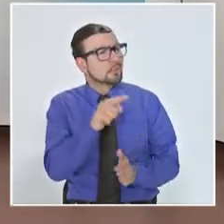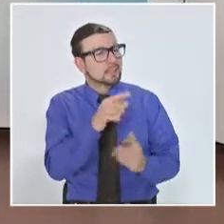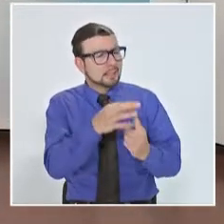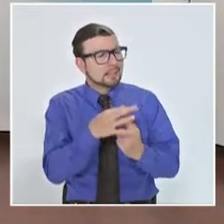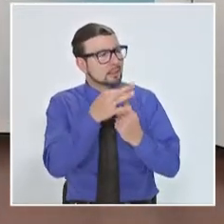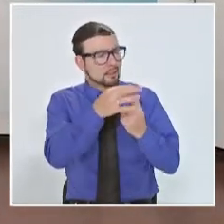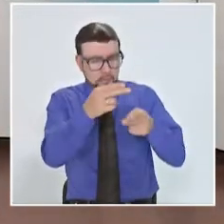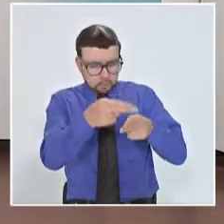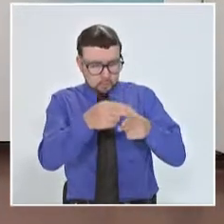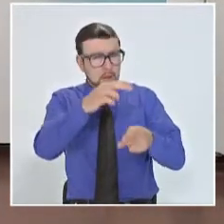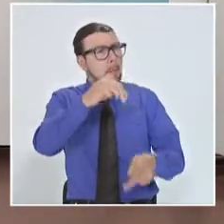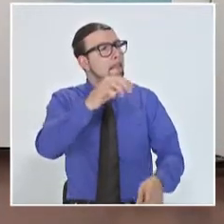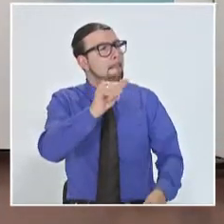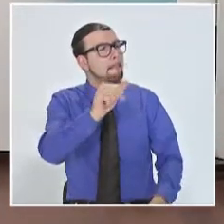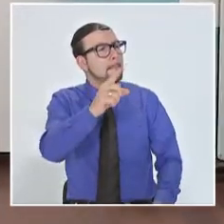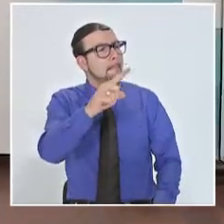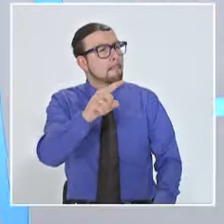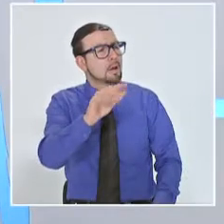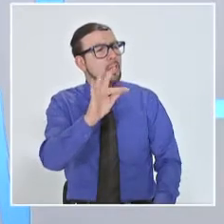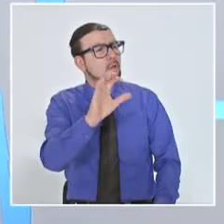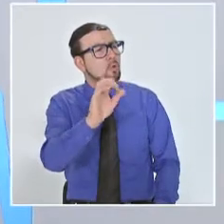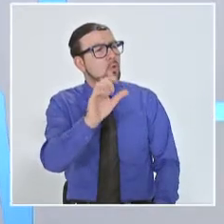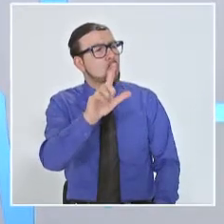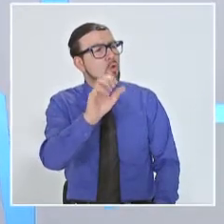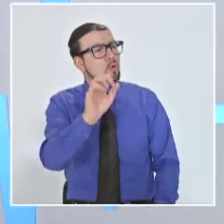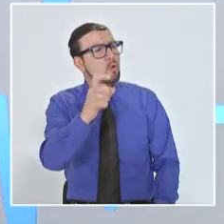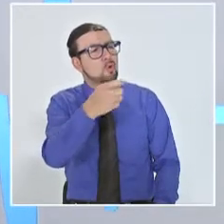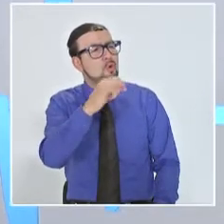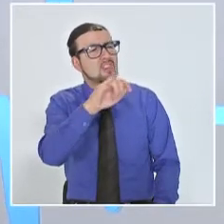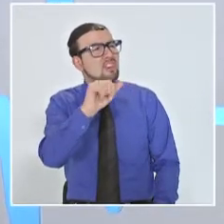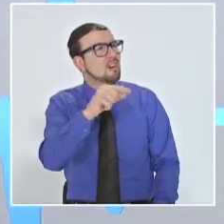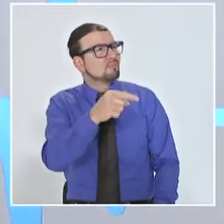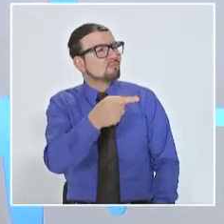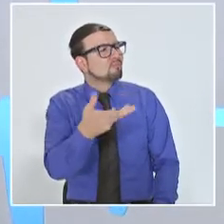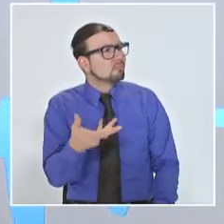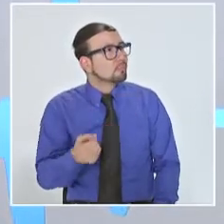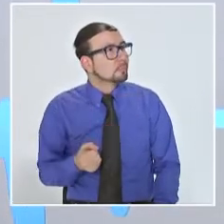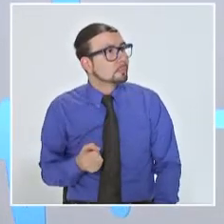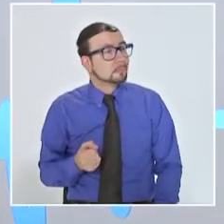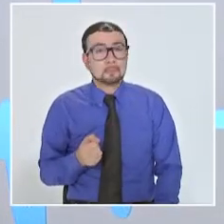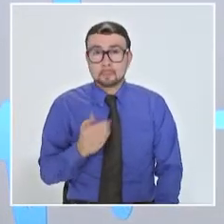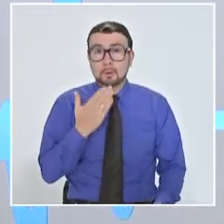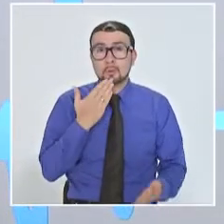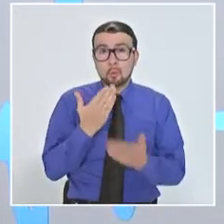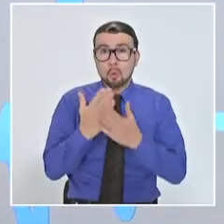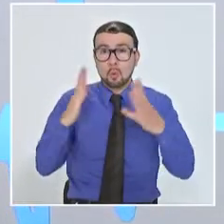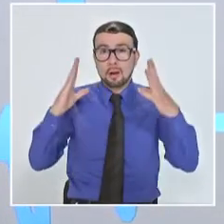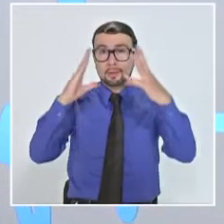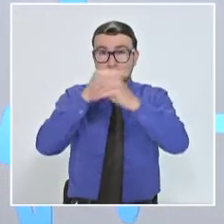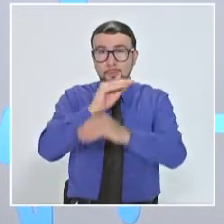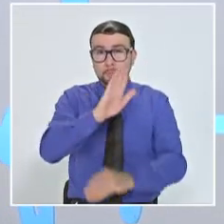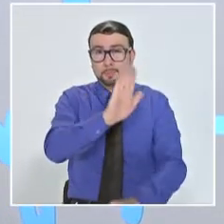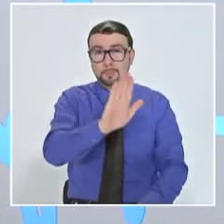la mastología. Bueno, muy buenas noches para todos.